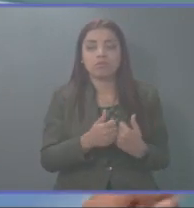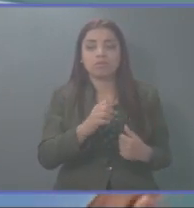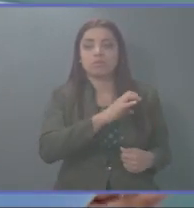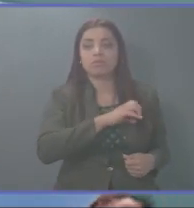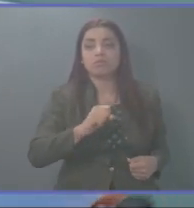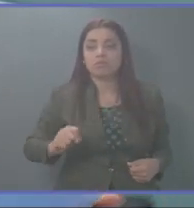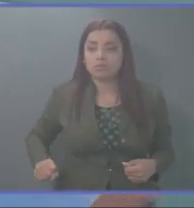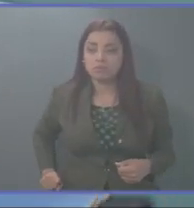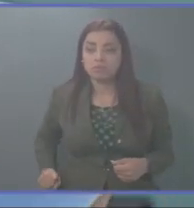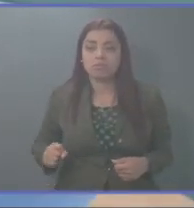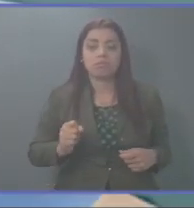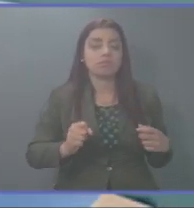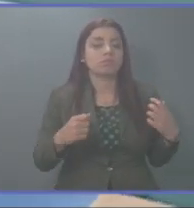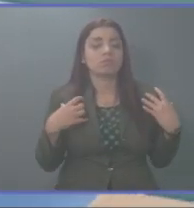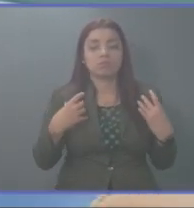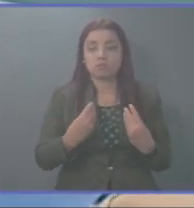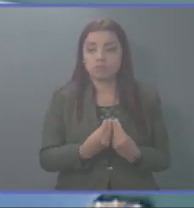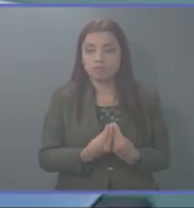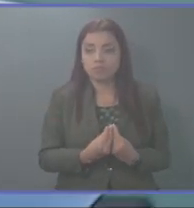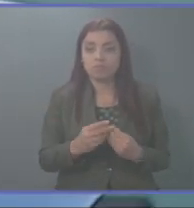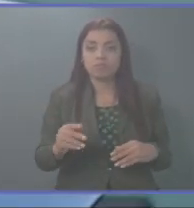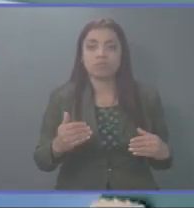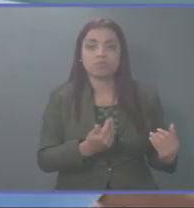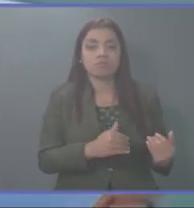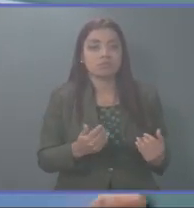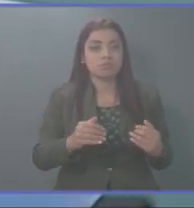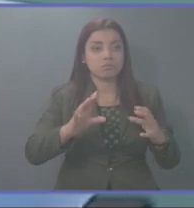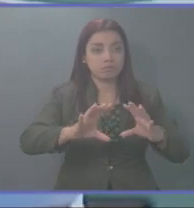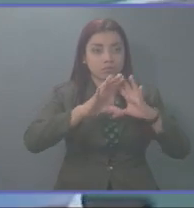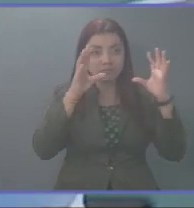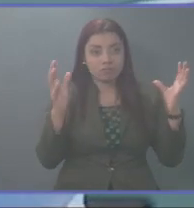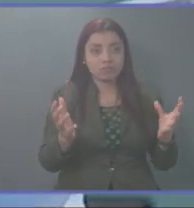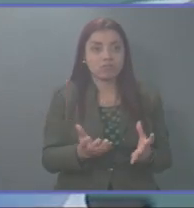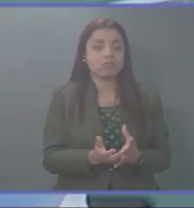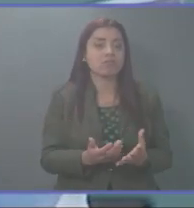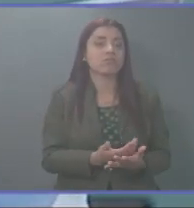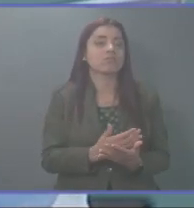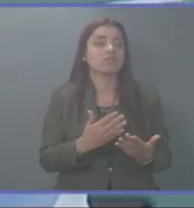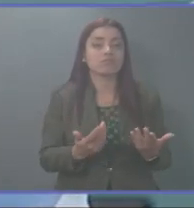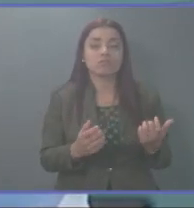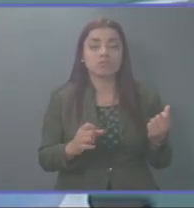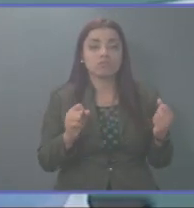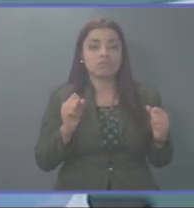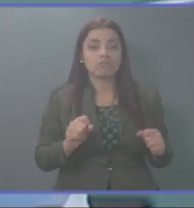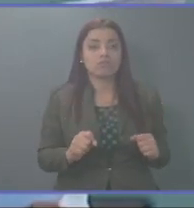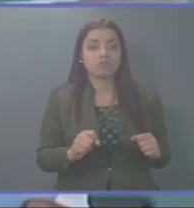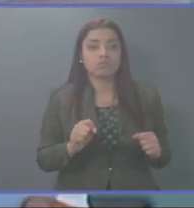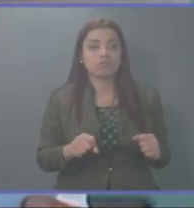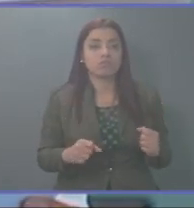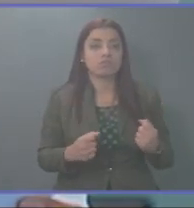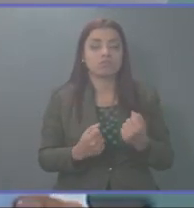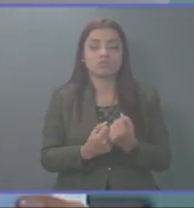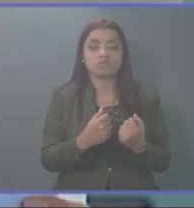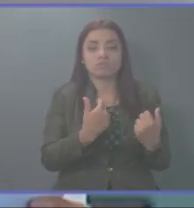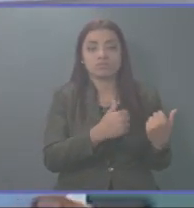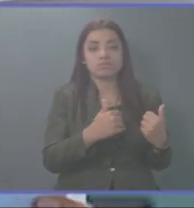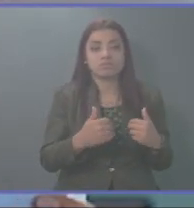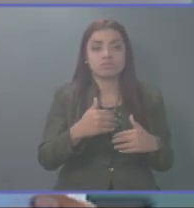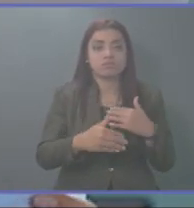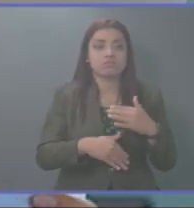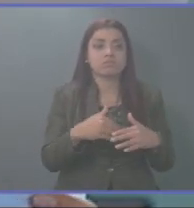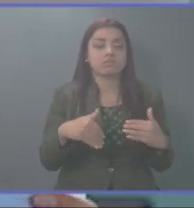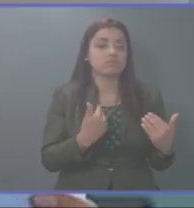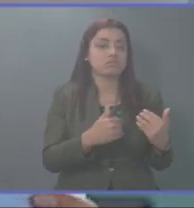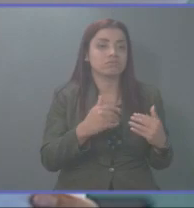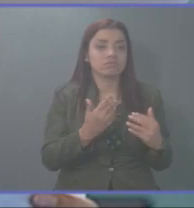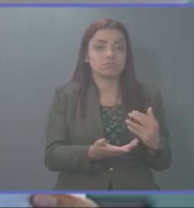en el exterior, sociedad civil, eventos internacionales, entre otros, que han permitido apreciar en su múltiple dimensión los